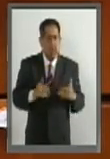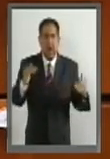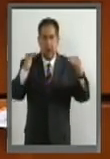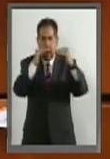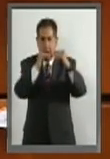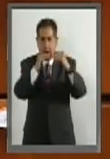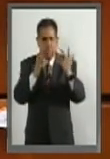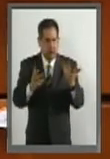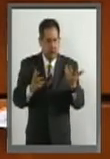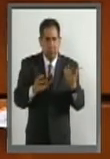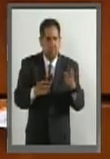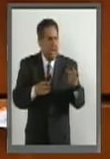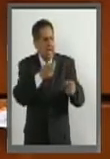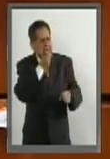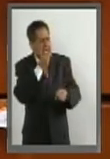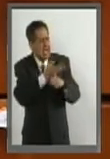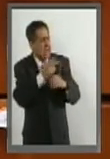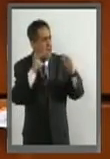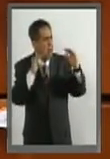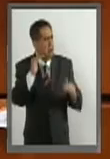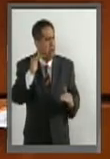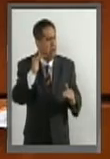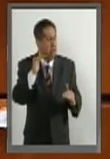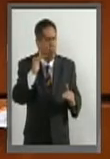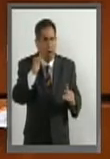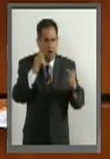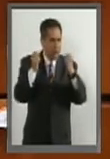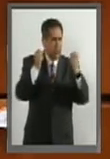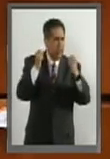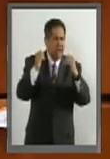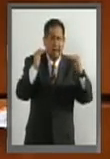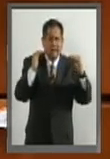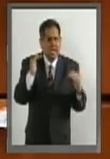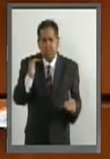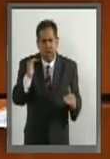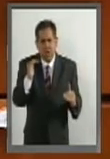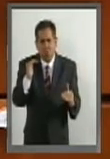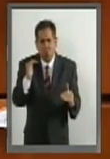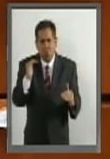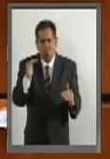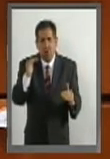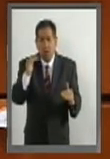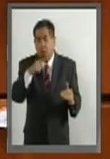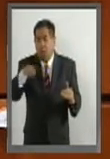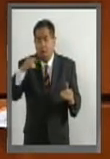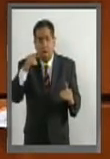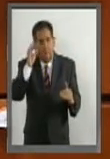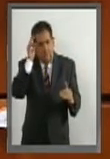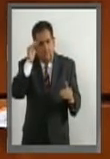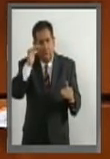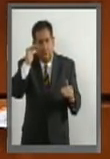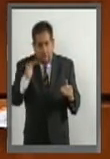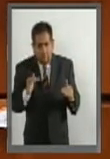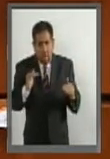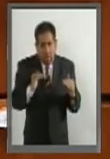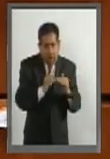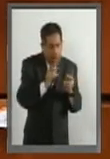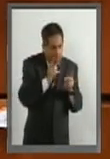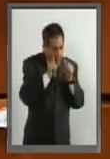Estado. Aunque los asusten y sean muy fuertes y lleguen con 50 camionetas, secretarios de